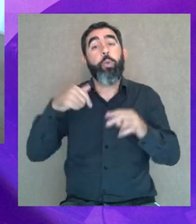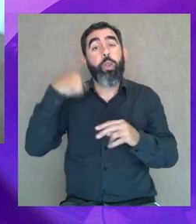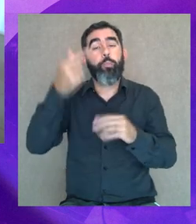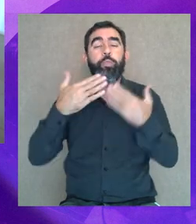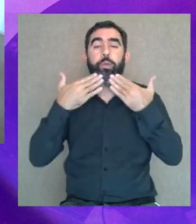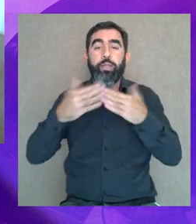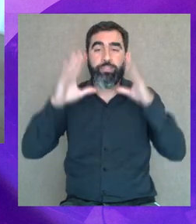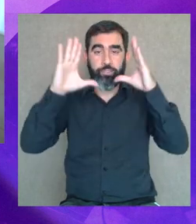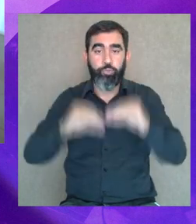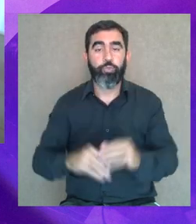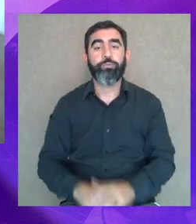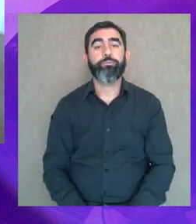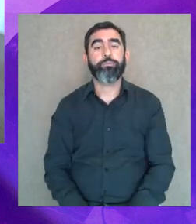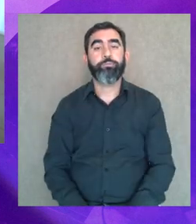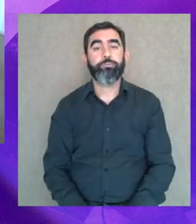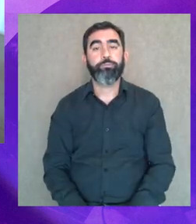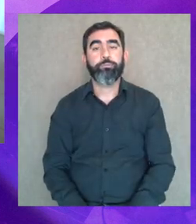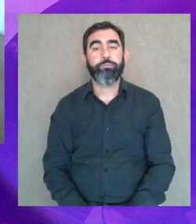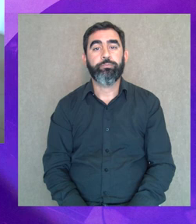próxima muchas gracias